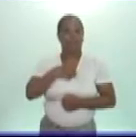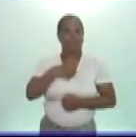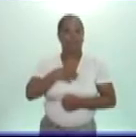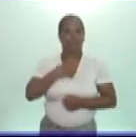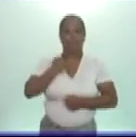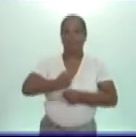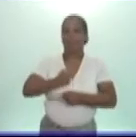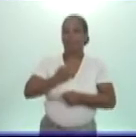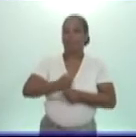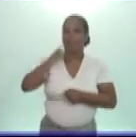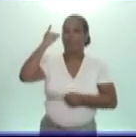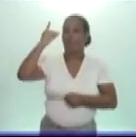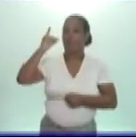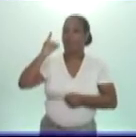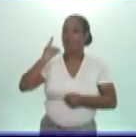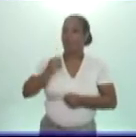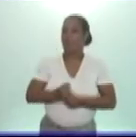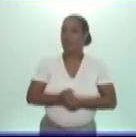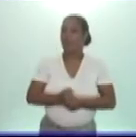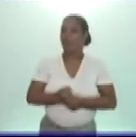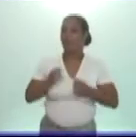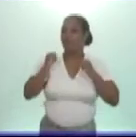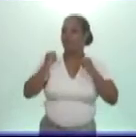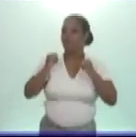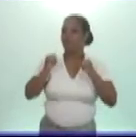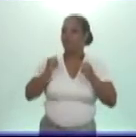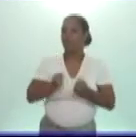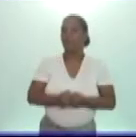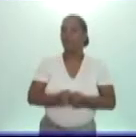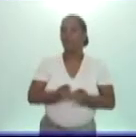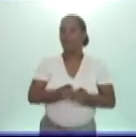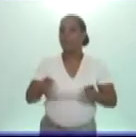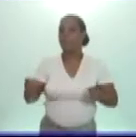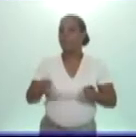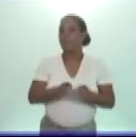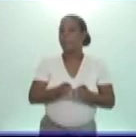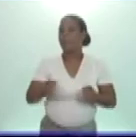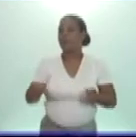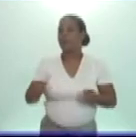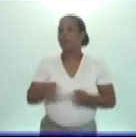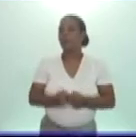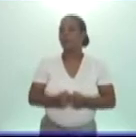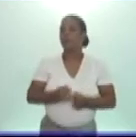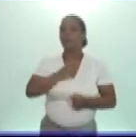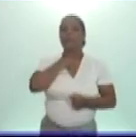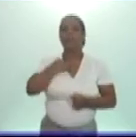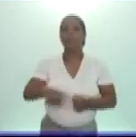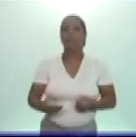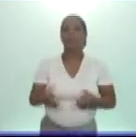con datos de magnitud, en este caso de masa, y tiene que ver con la